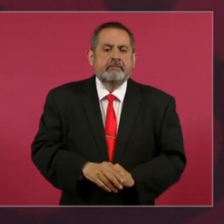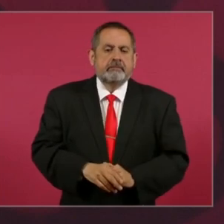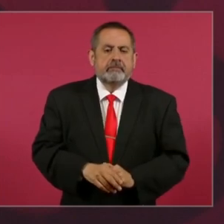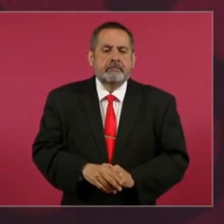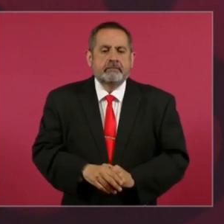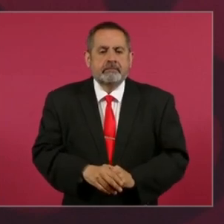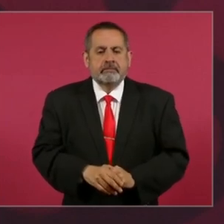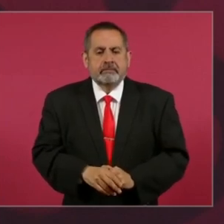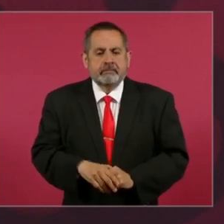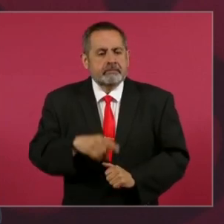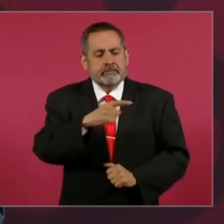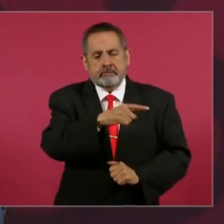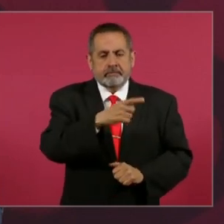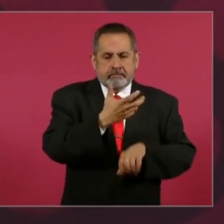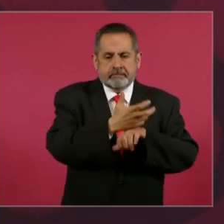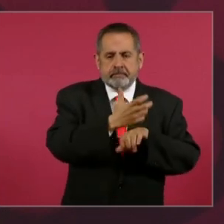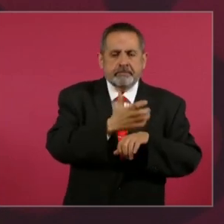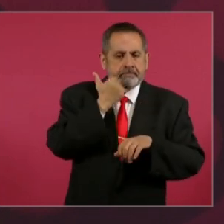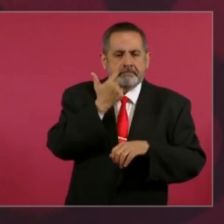para dar dinero